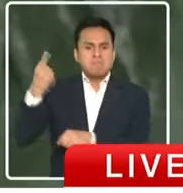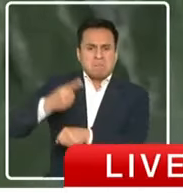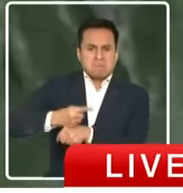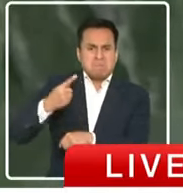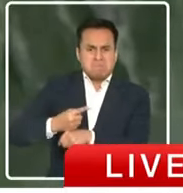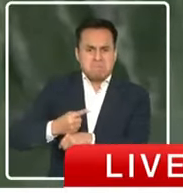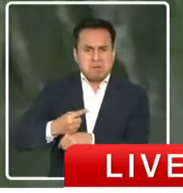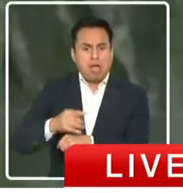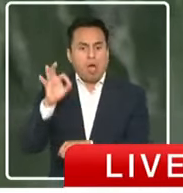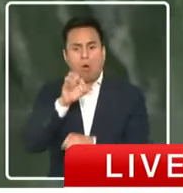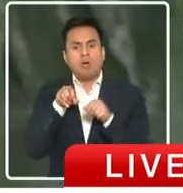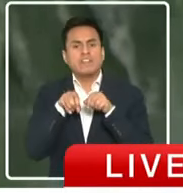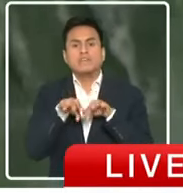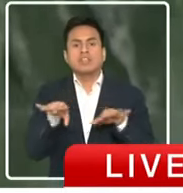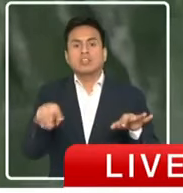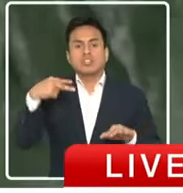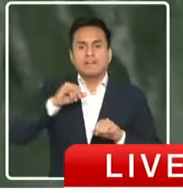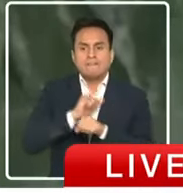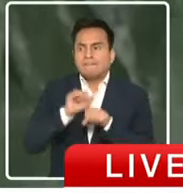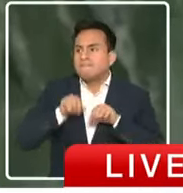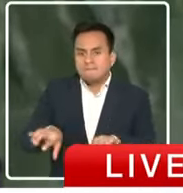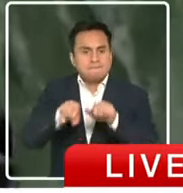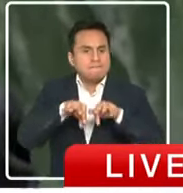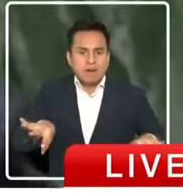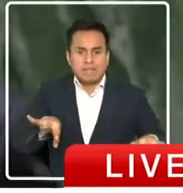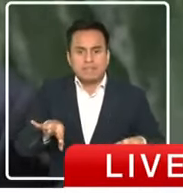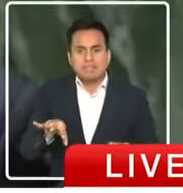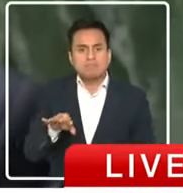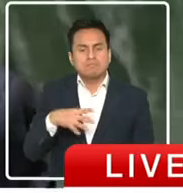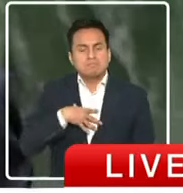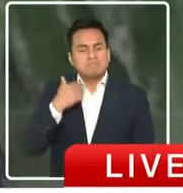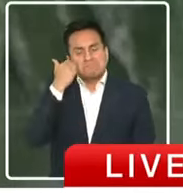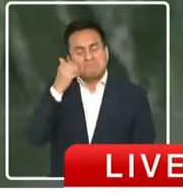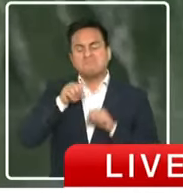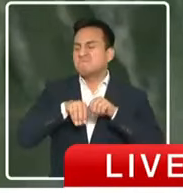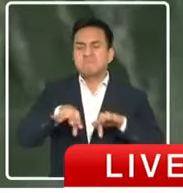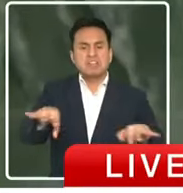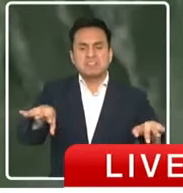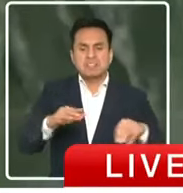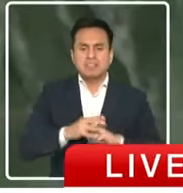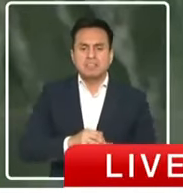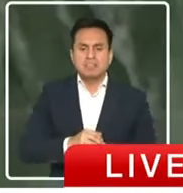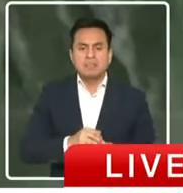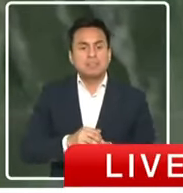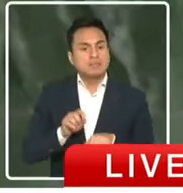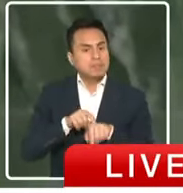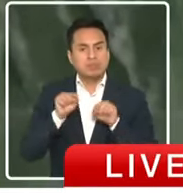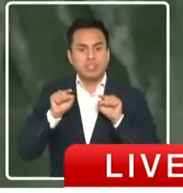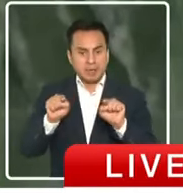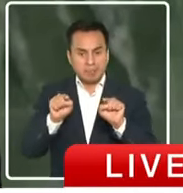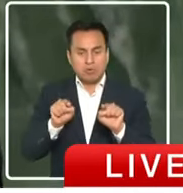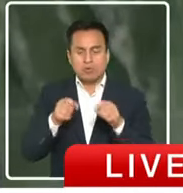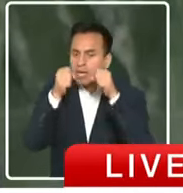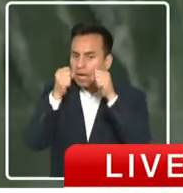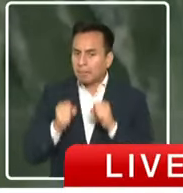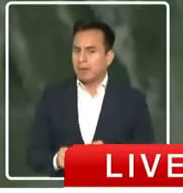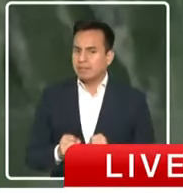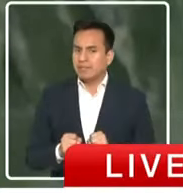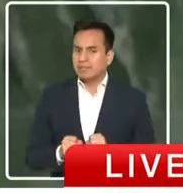autoritarismo o difundiendo noticias falsas sin pudor. Al mismo tiempo, debemos ser capaces